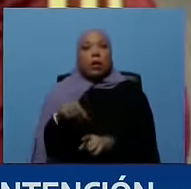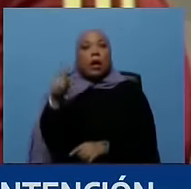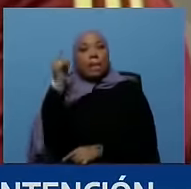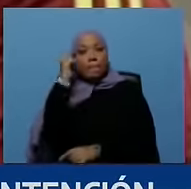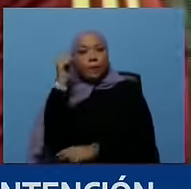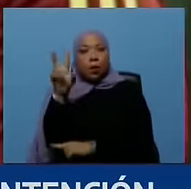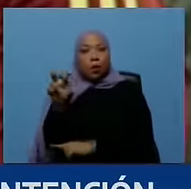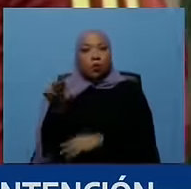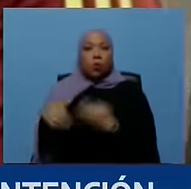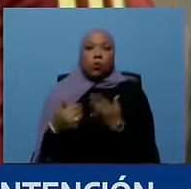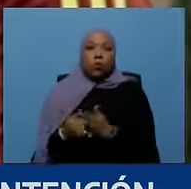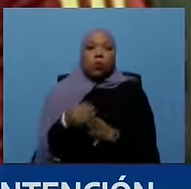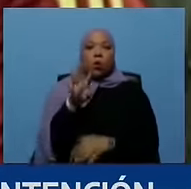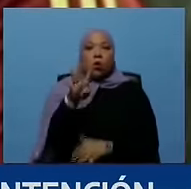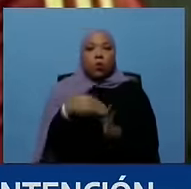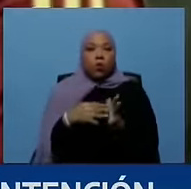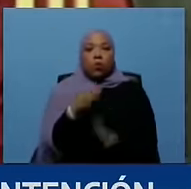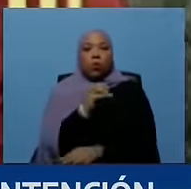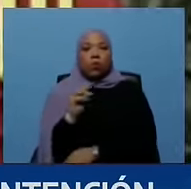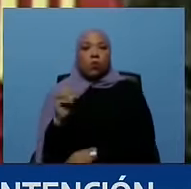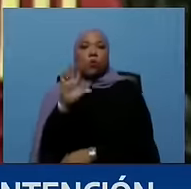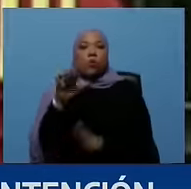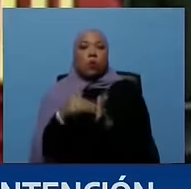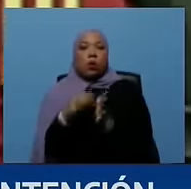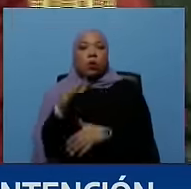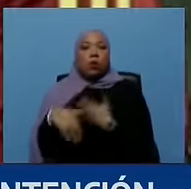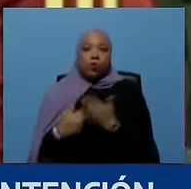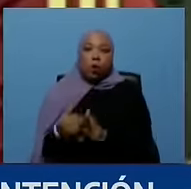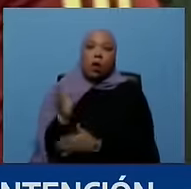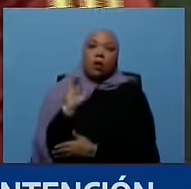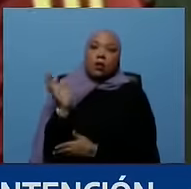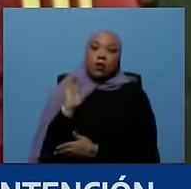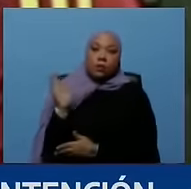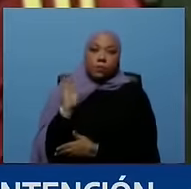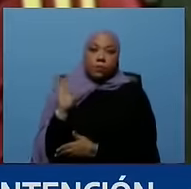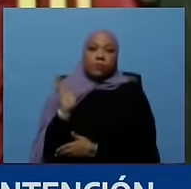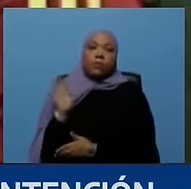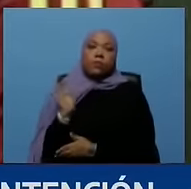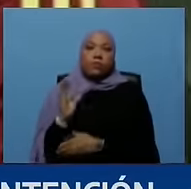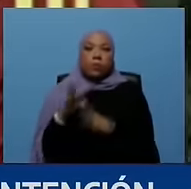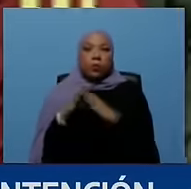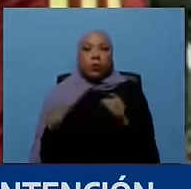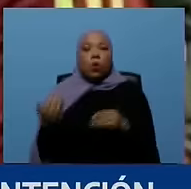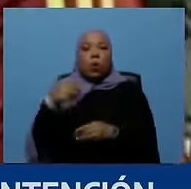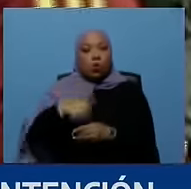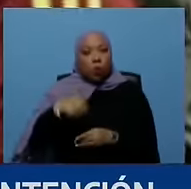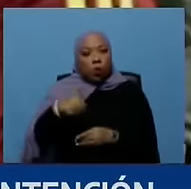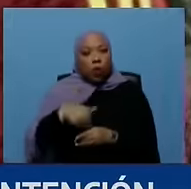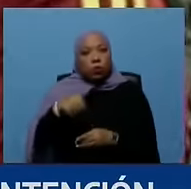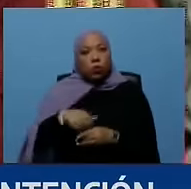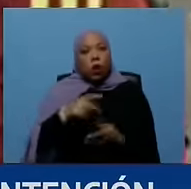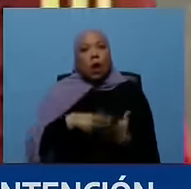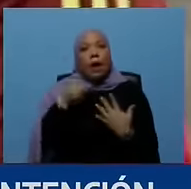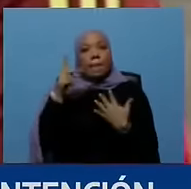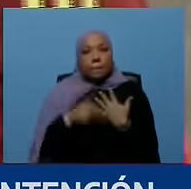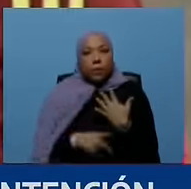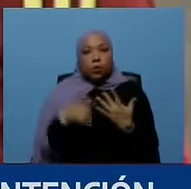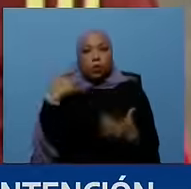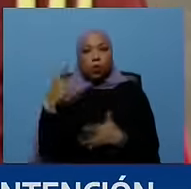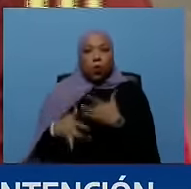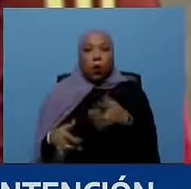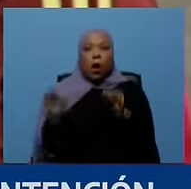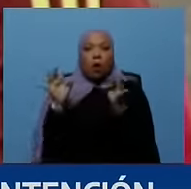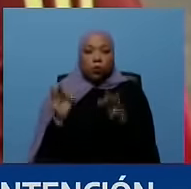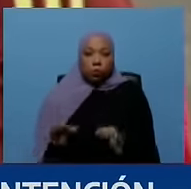viernes tendremos las 4,505 asambleas listas, todo el material electoral y el Plan República ha